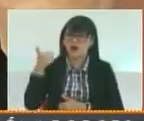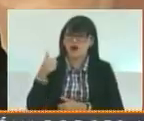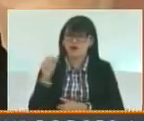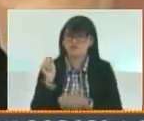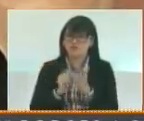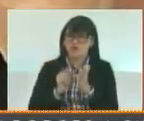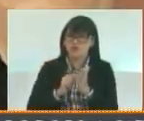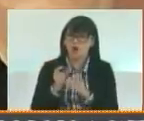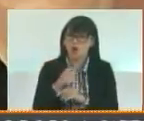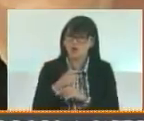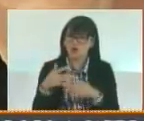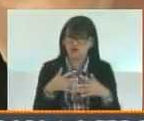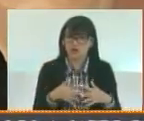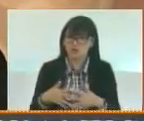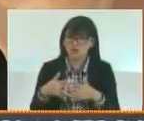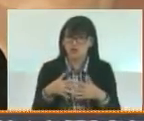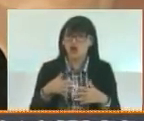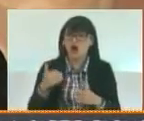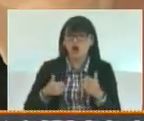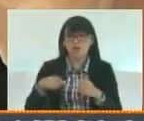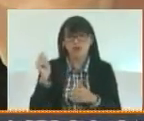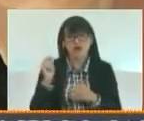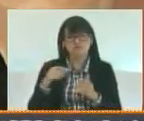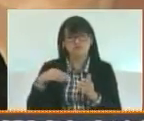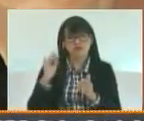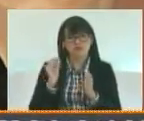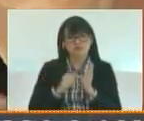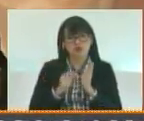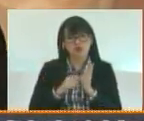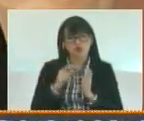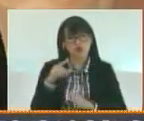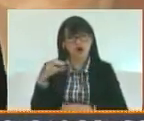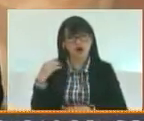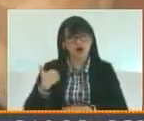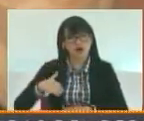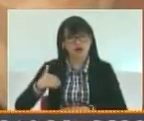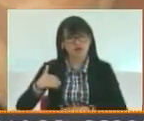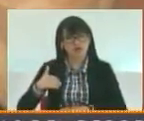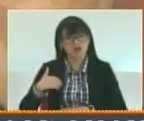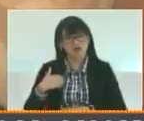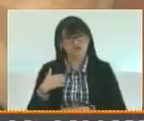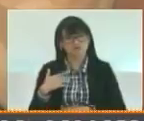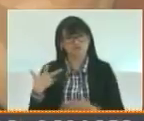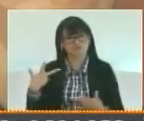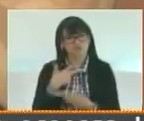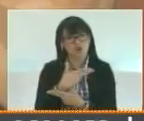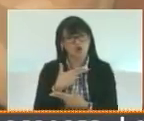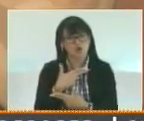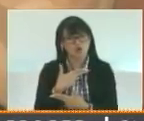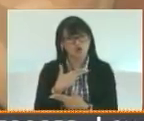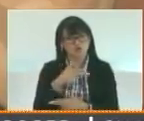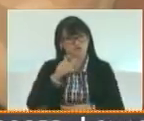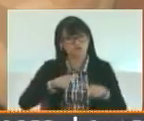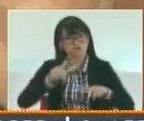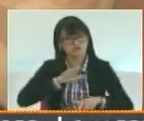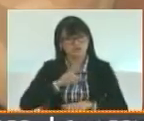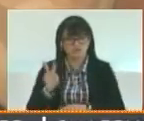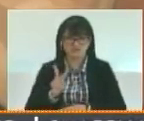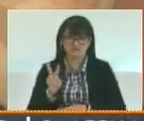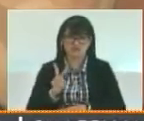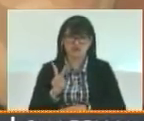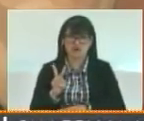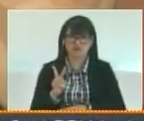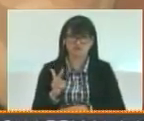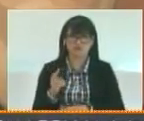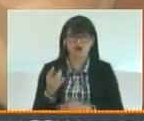Tesoro, sino que además nos ha hecho llegar hoy una nota diplomática que tenemos en nuestras